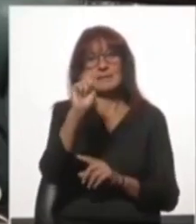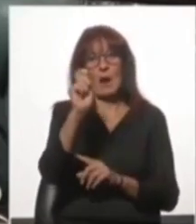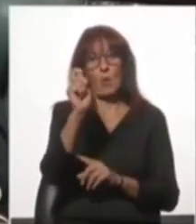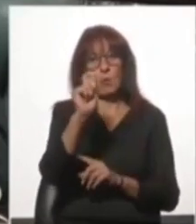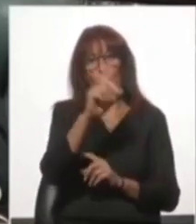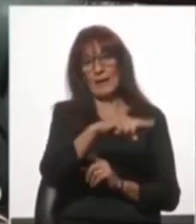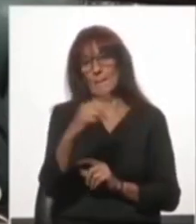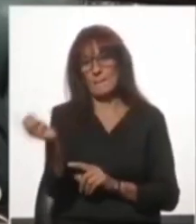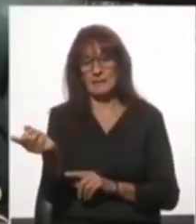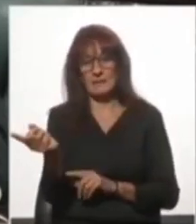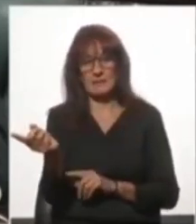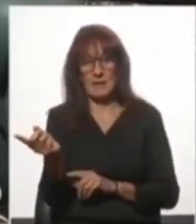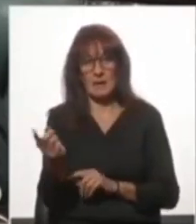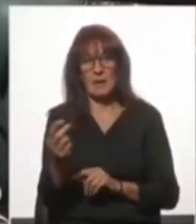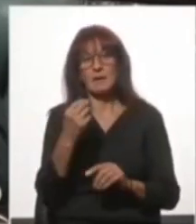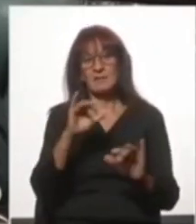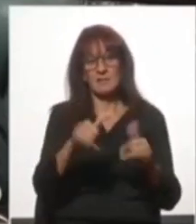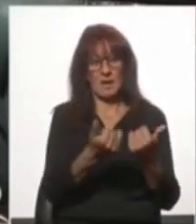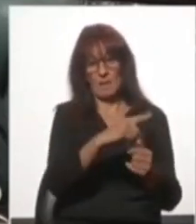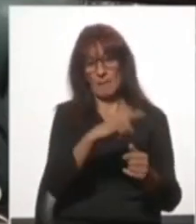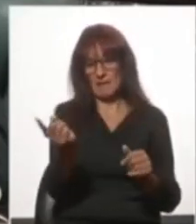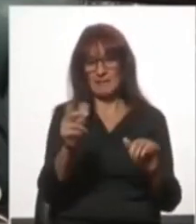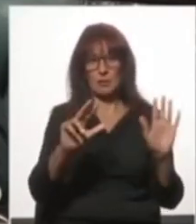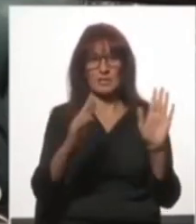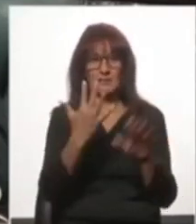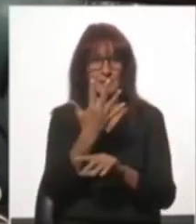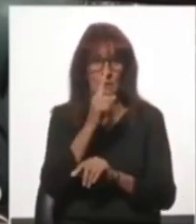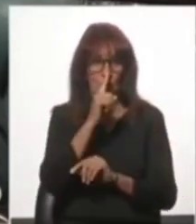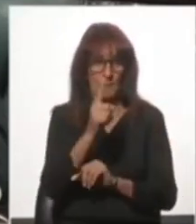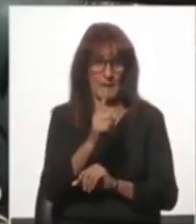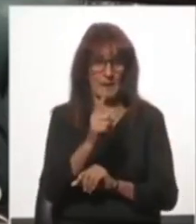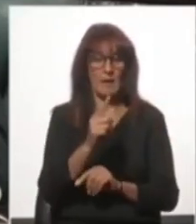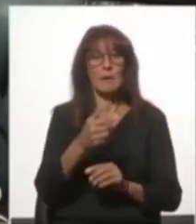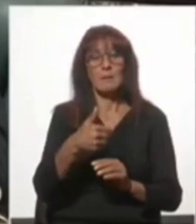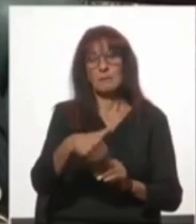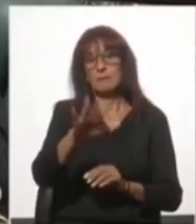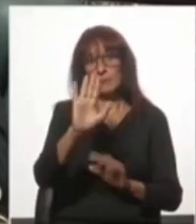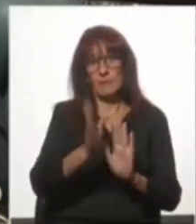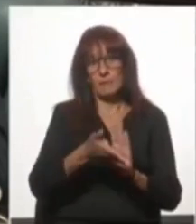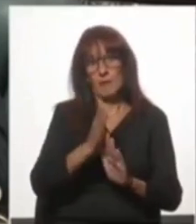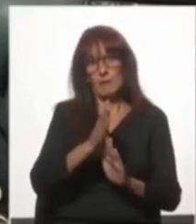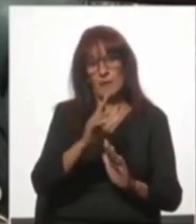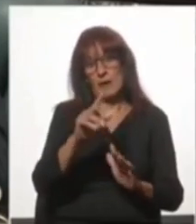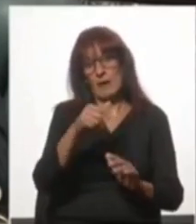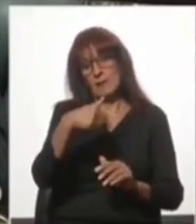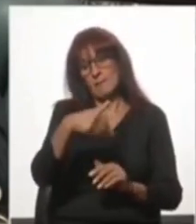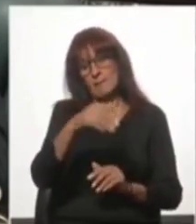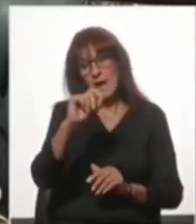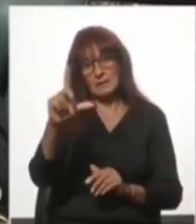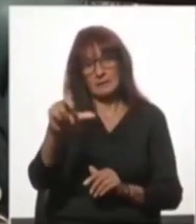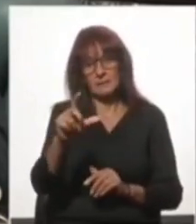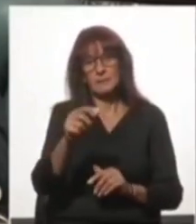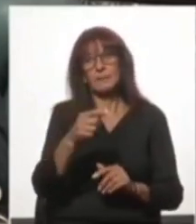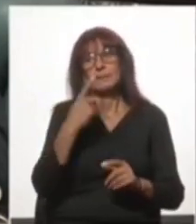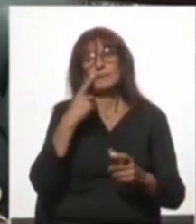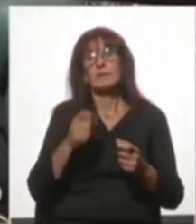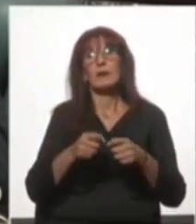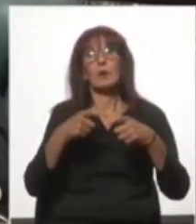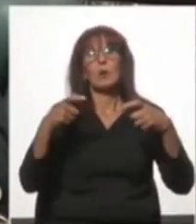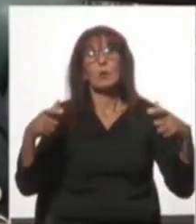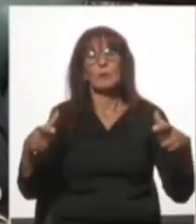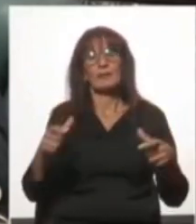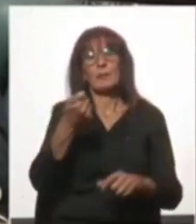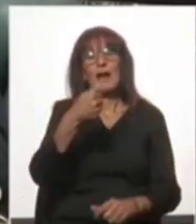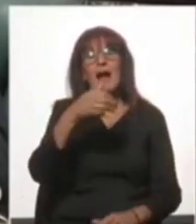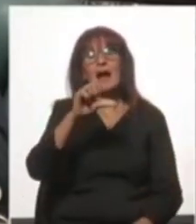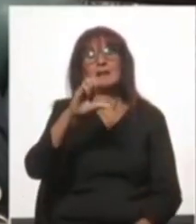han pasado 85.000, y sin embargo, lejos de haber un incremento en los recursos para ACE